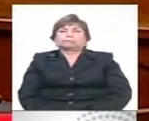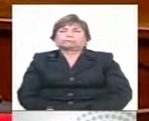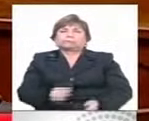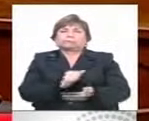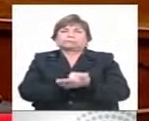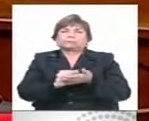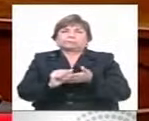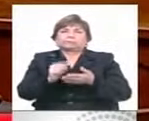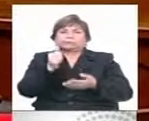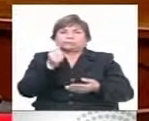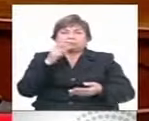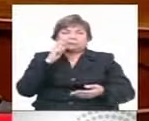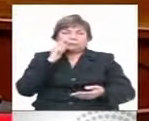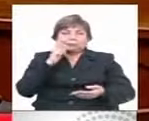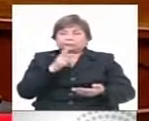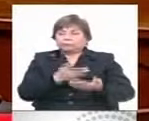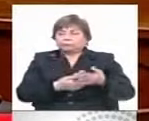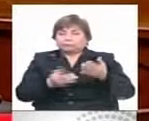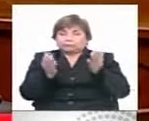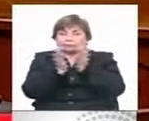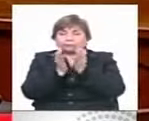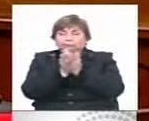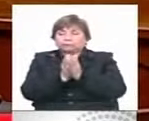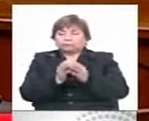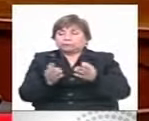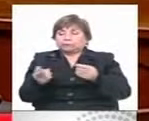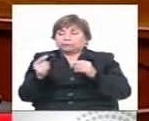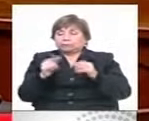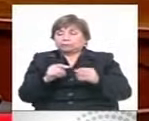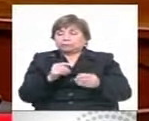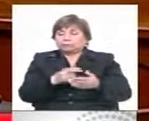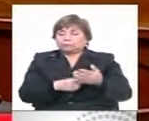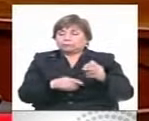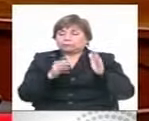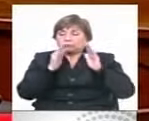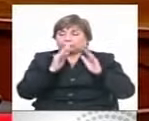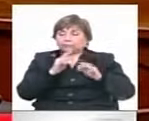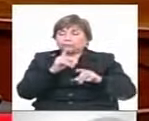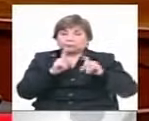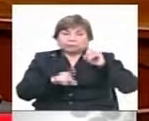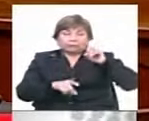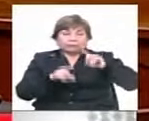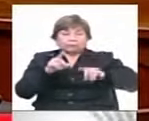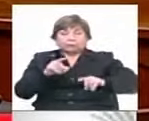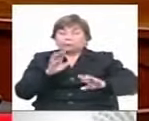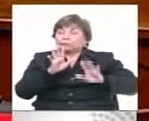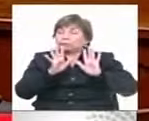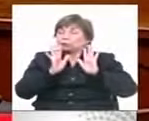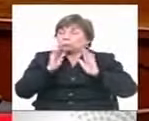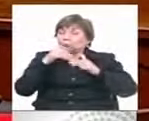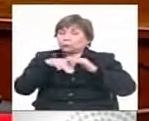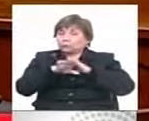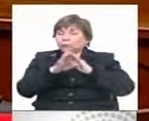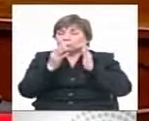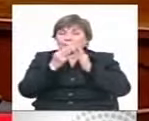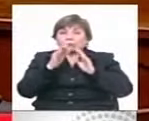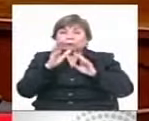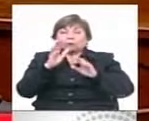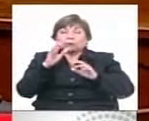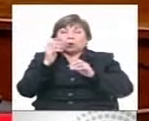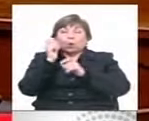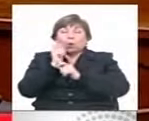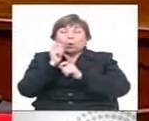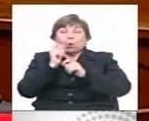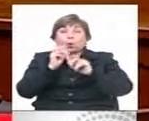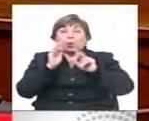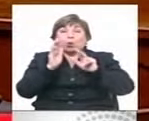abril, el 1% de las escuelas retornaron a la semipresencialidad. Al mes de octubre, 8% de las mismas